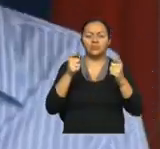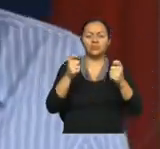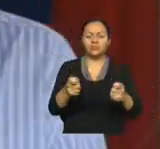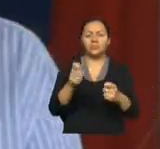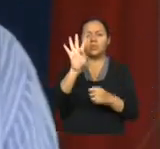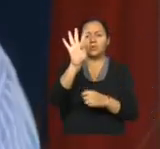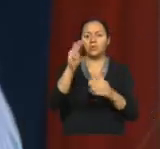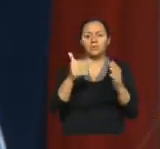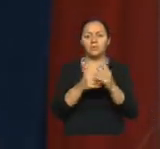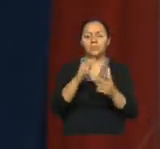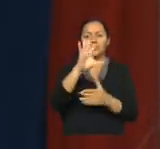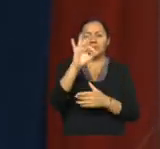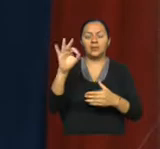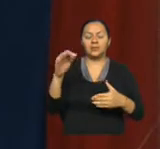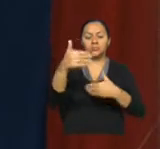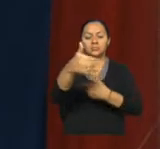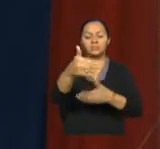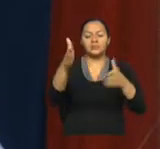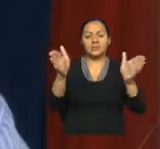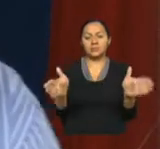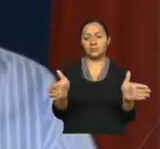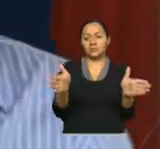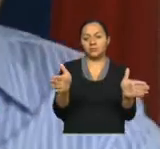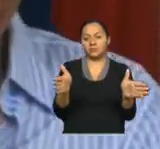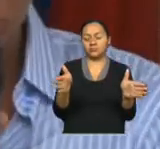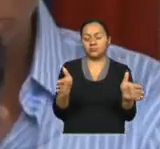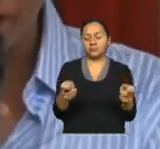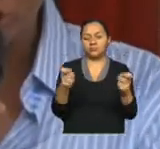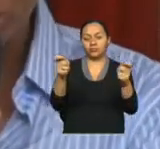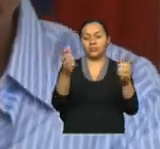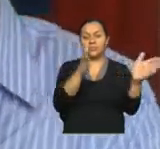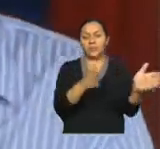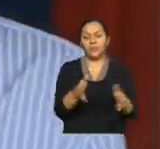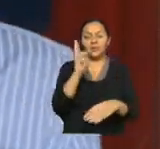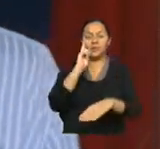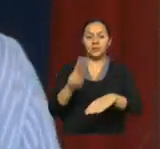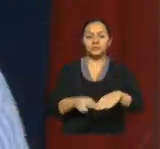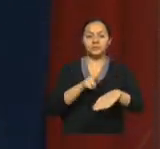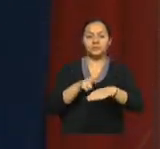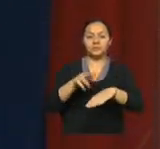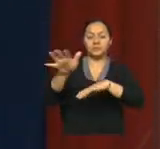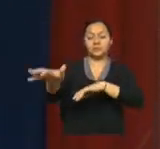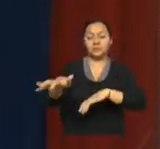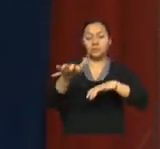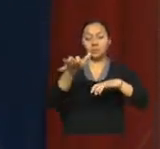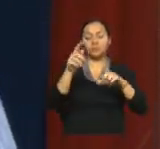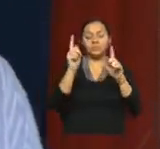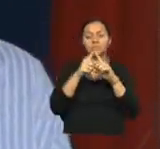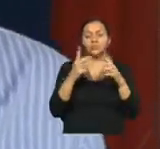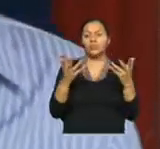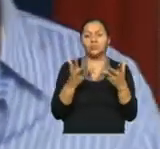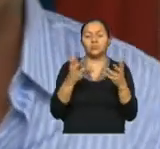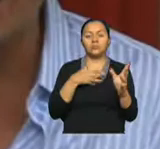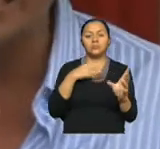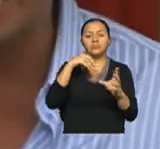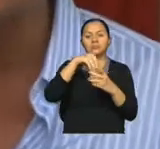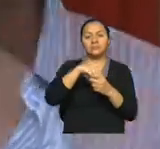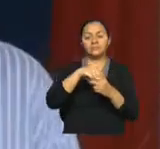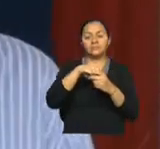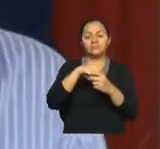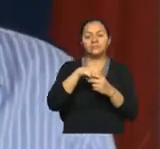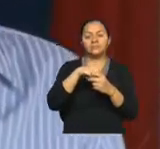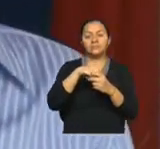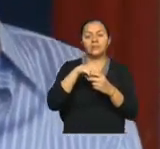más de 4.000 kits agrícolas del Plan Nacional de Agricultura Asociativa, parte de la gran minga